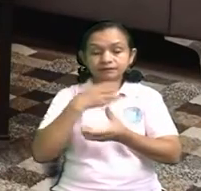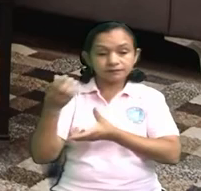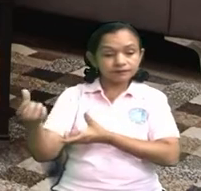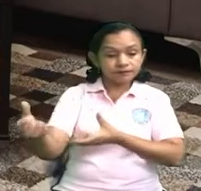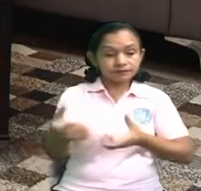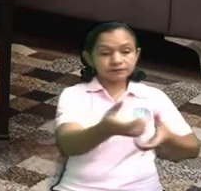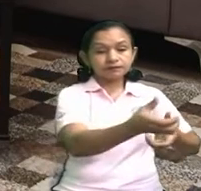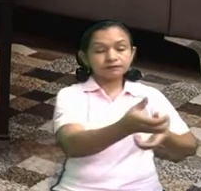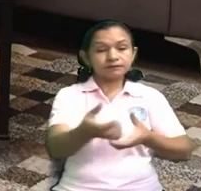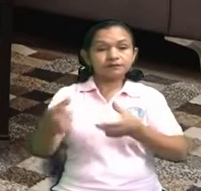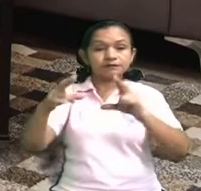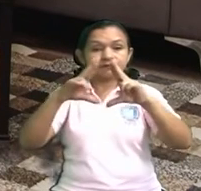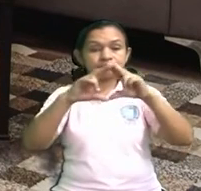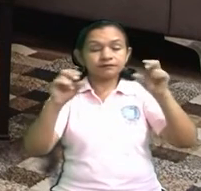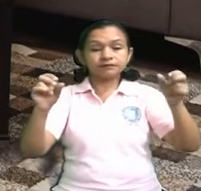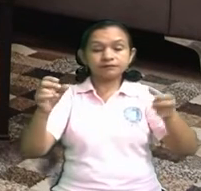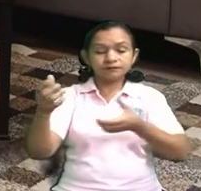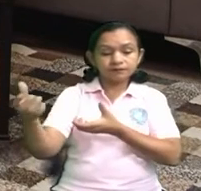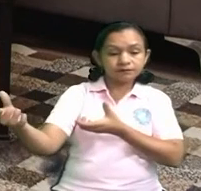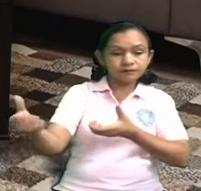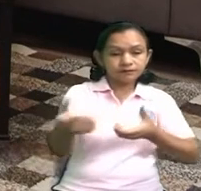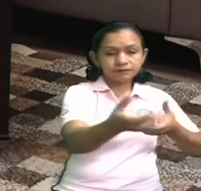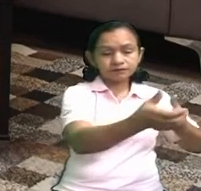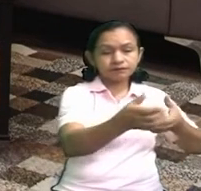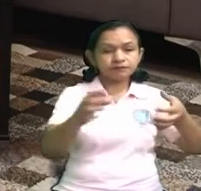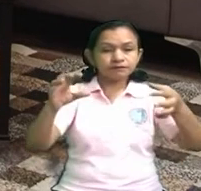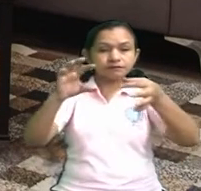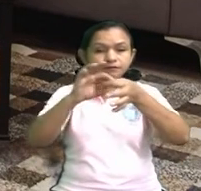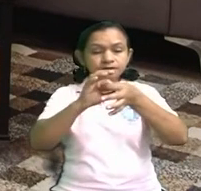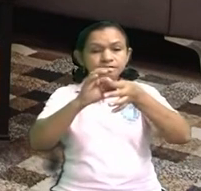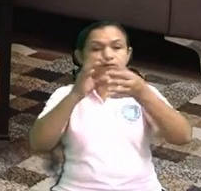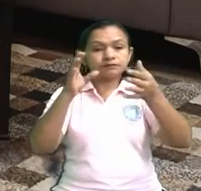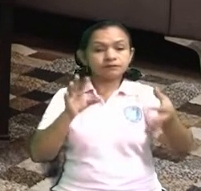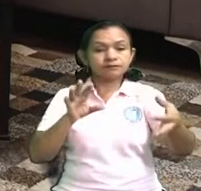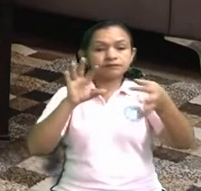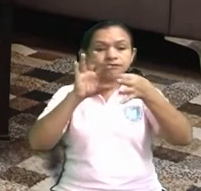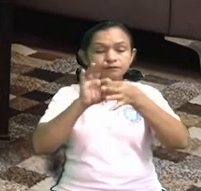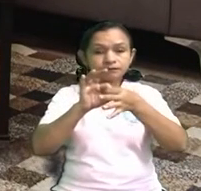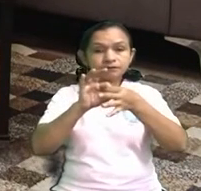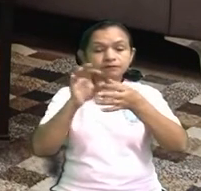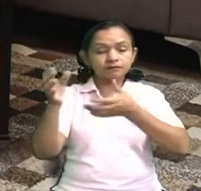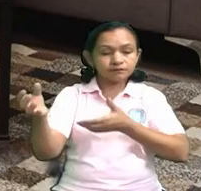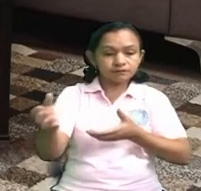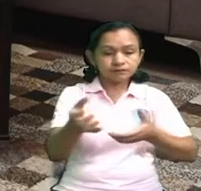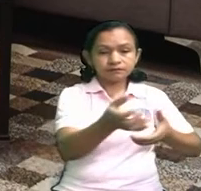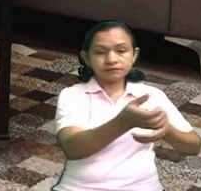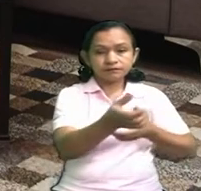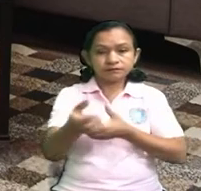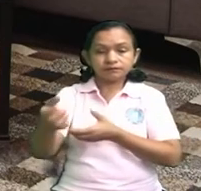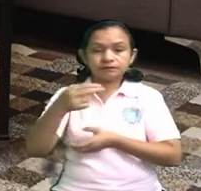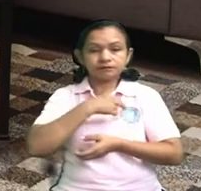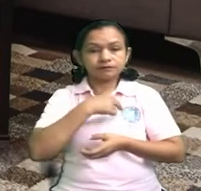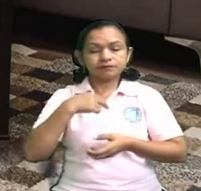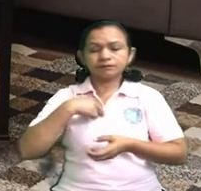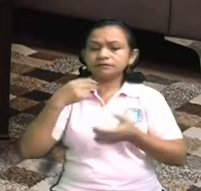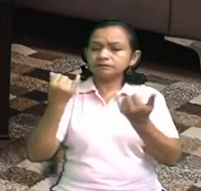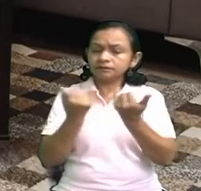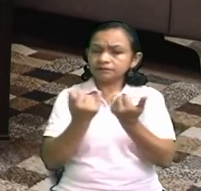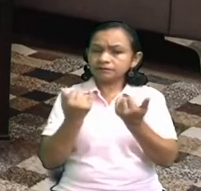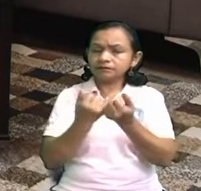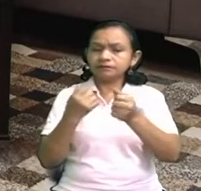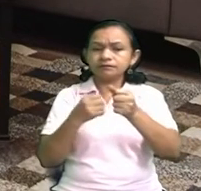Nicaragua, o Bomberos Unidos Sin Fronteras, junto a la Dirección Nacional de Bomberos, están en un solo cuerpo